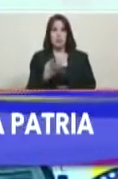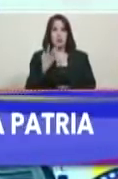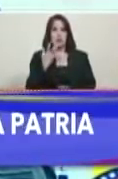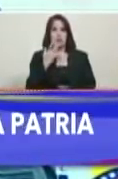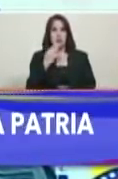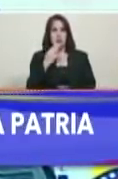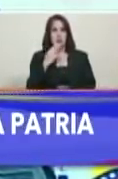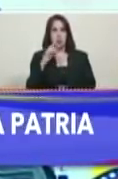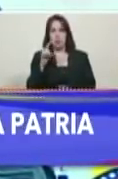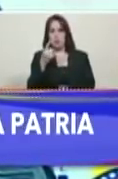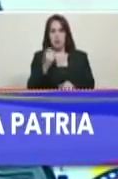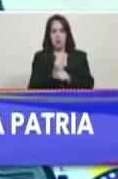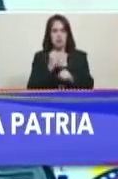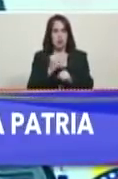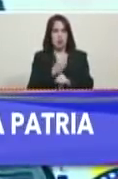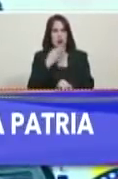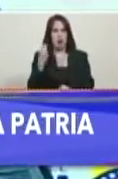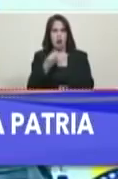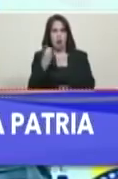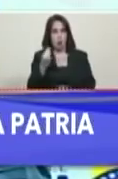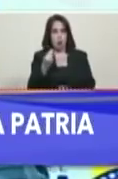Chamba Juvenil.